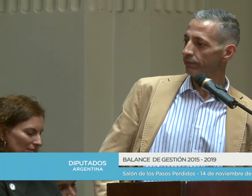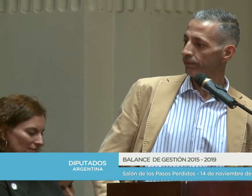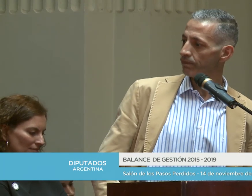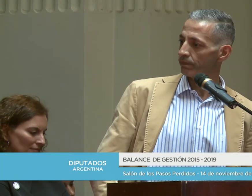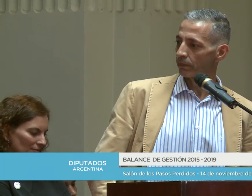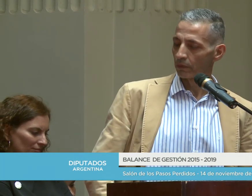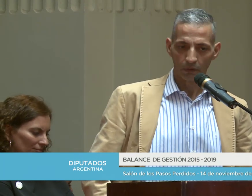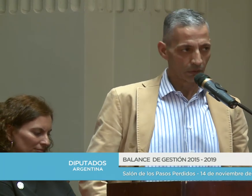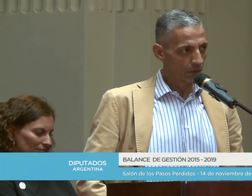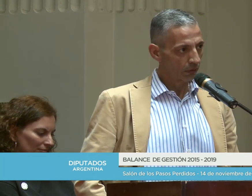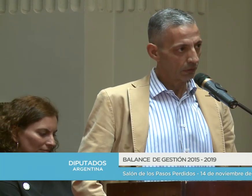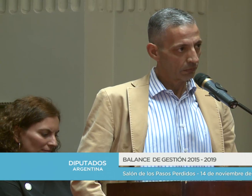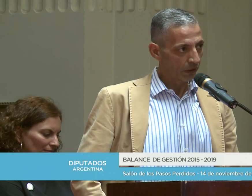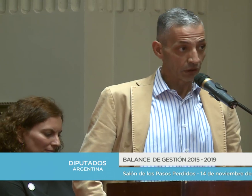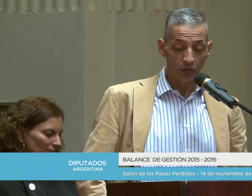compañeros.